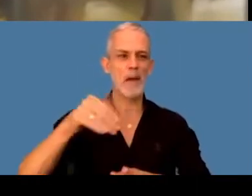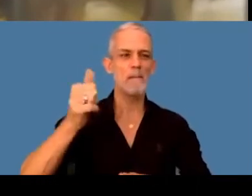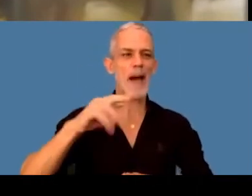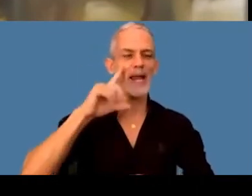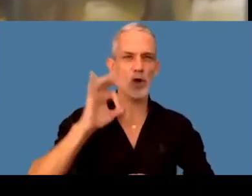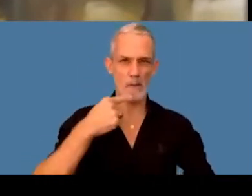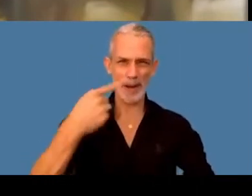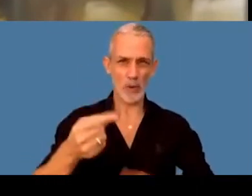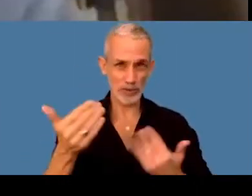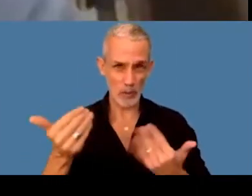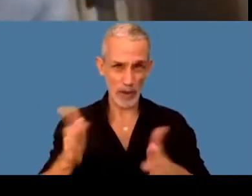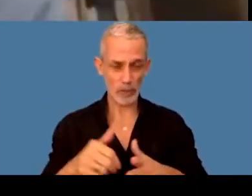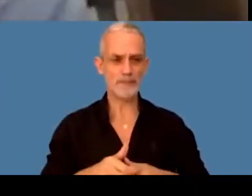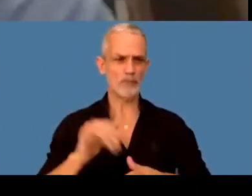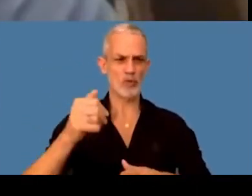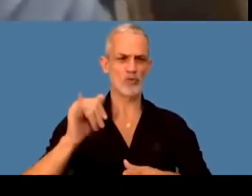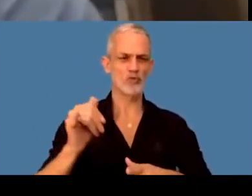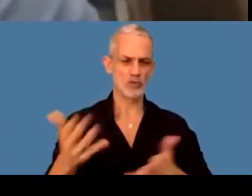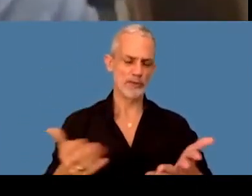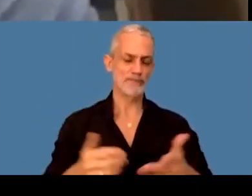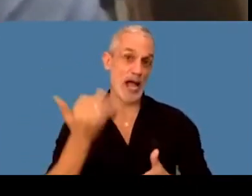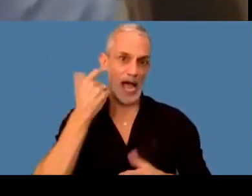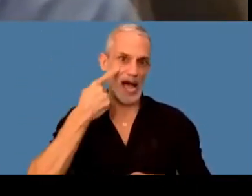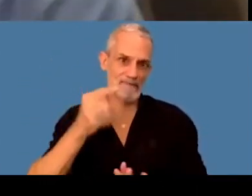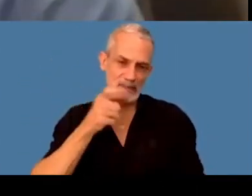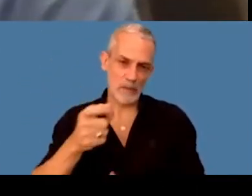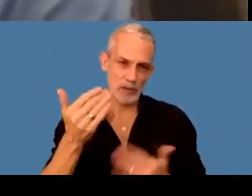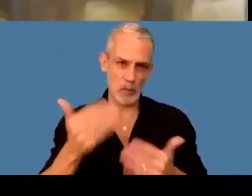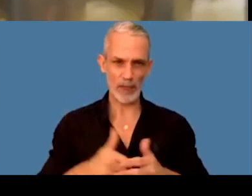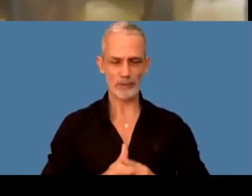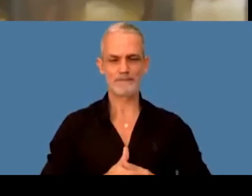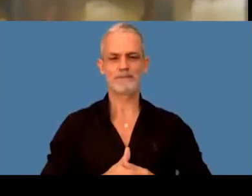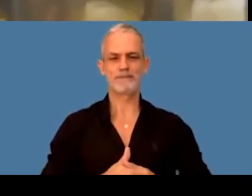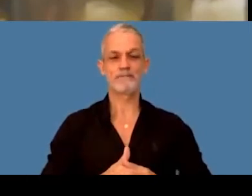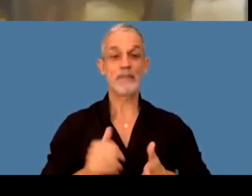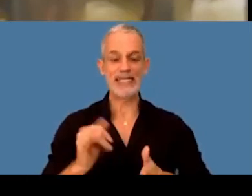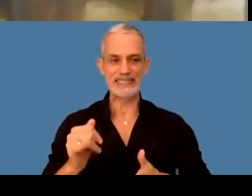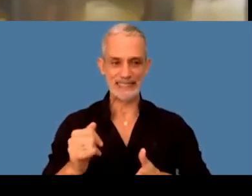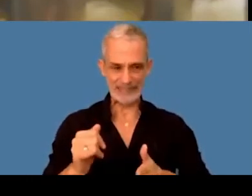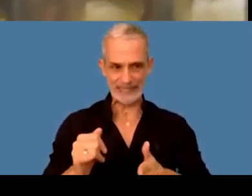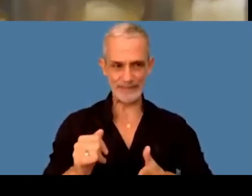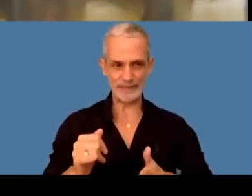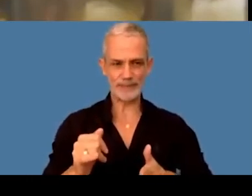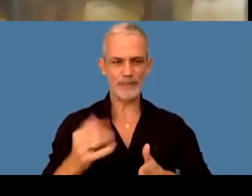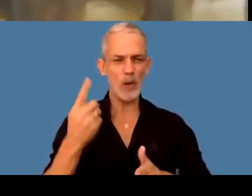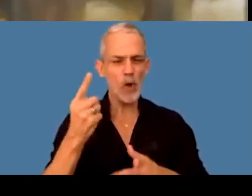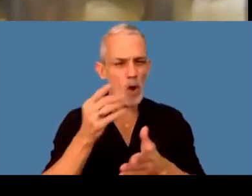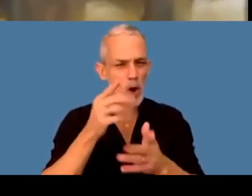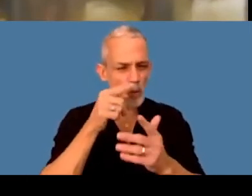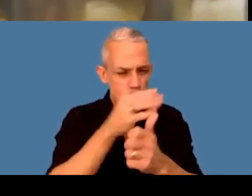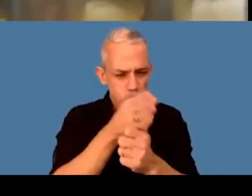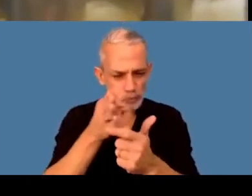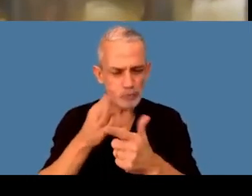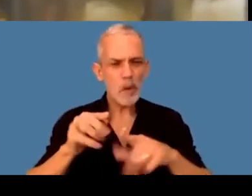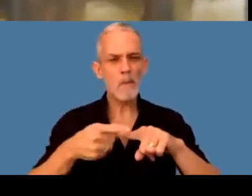puede ser. Con todo gusto, si puedo responderla. Bueno, sí, en uno de los ejes políticos